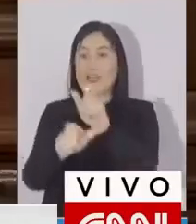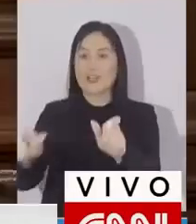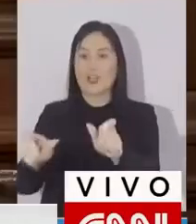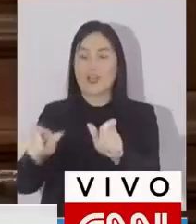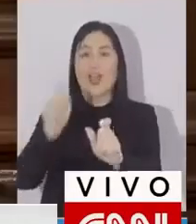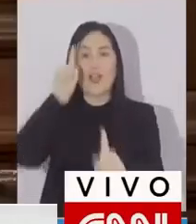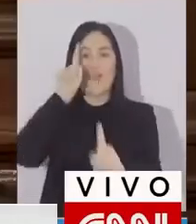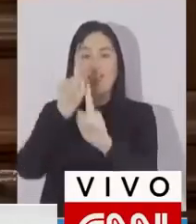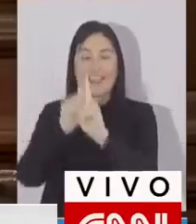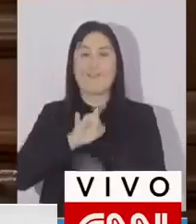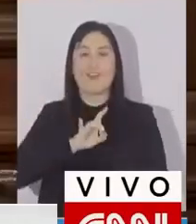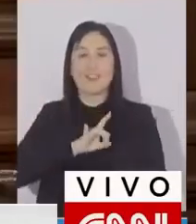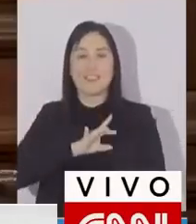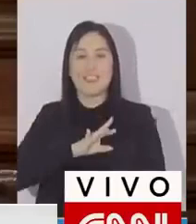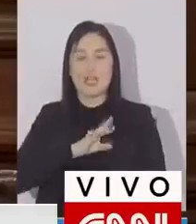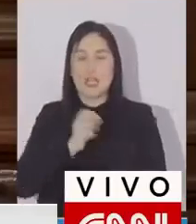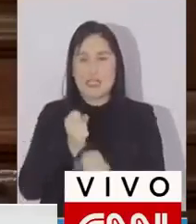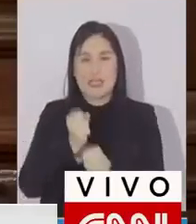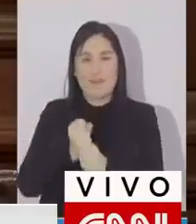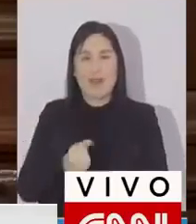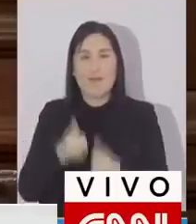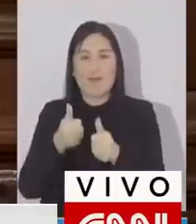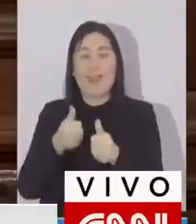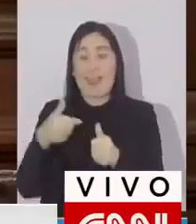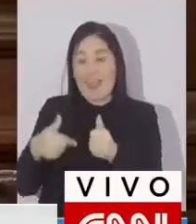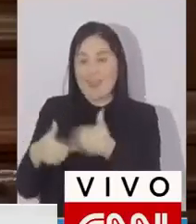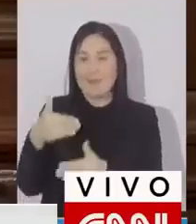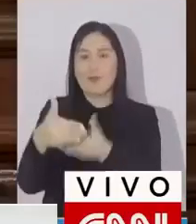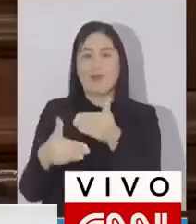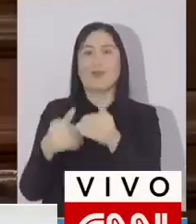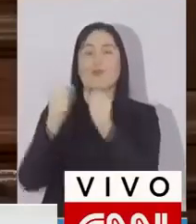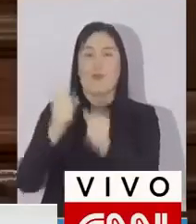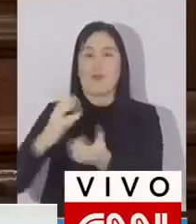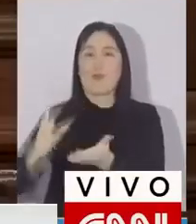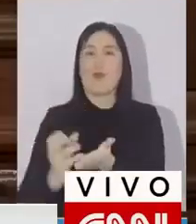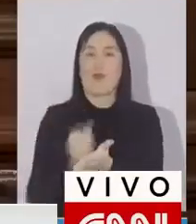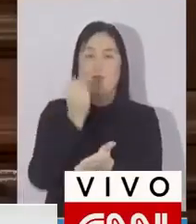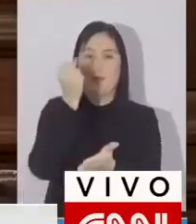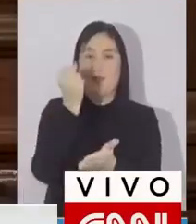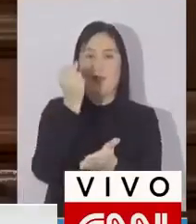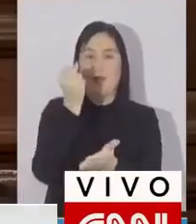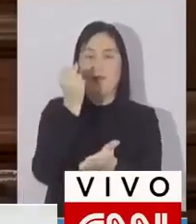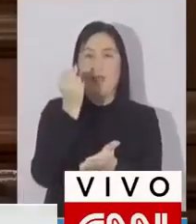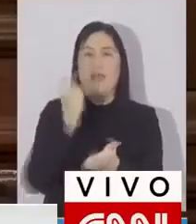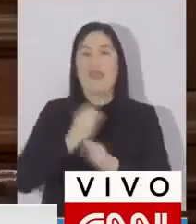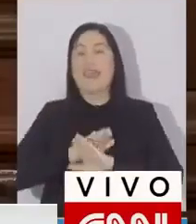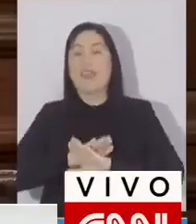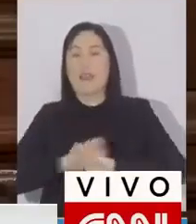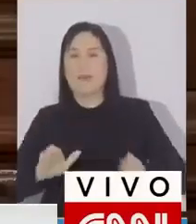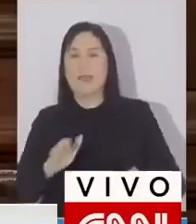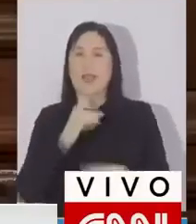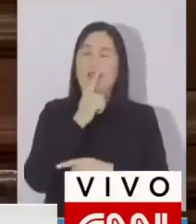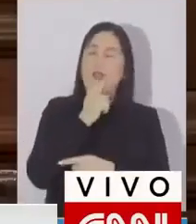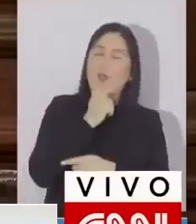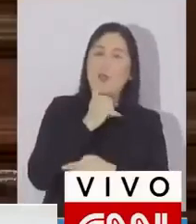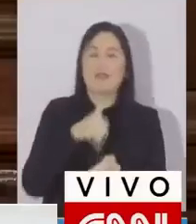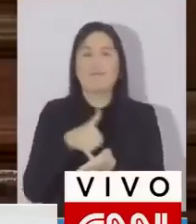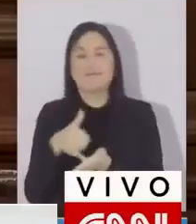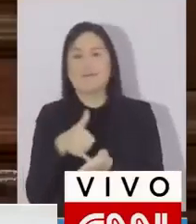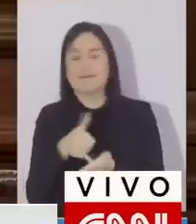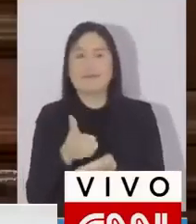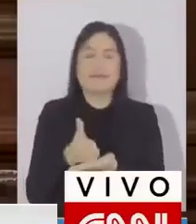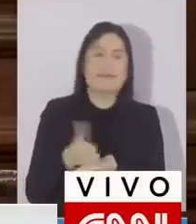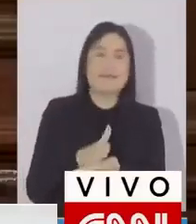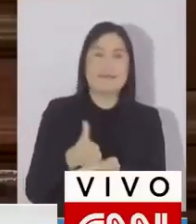este proceso puede ser exitoso y contribuir a terminar con la incertidumbre e inestabilidad que ha marcado el